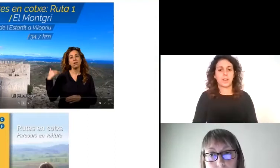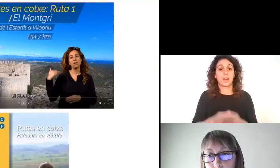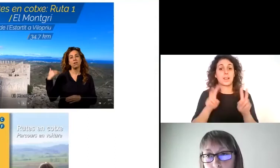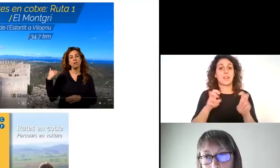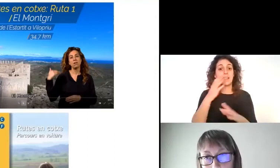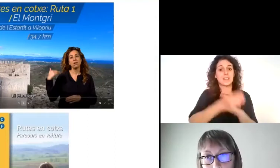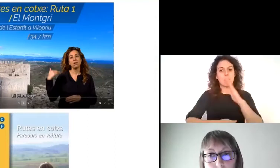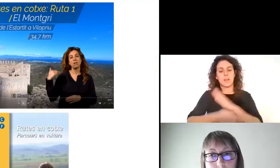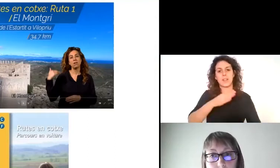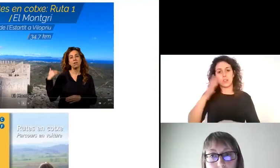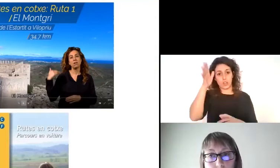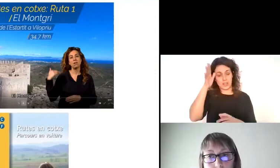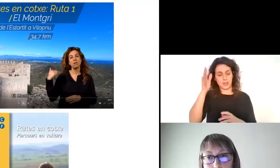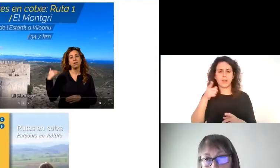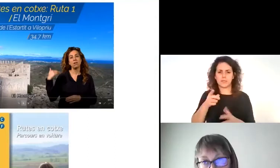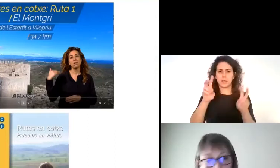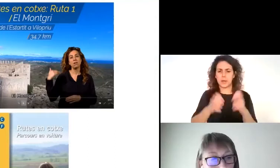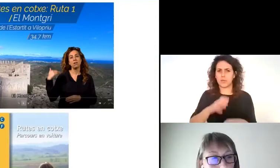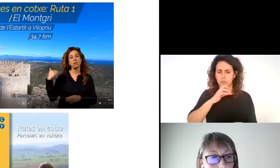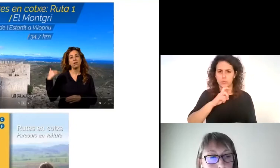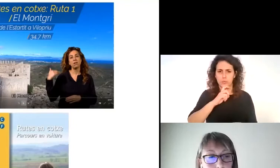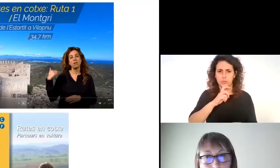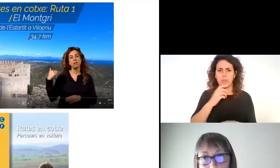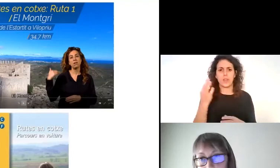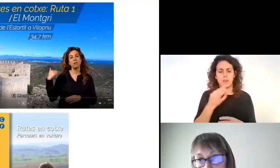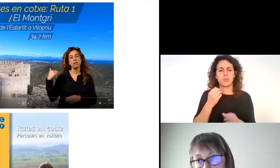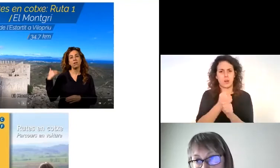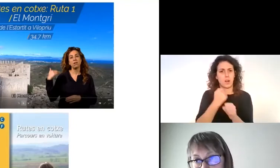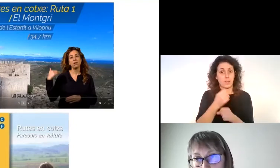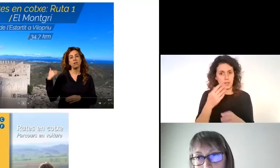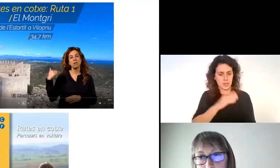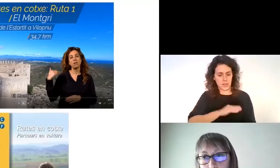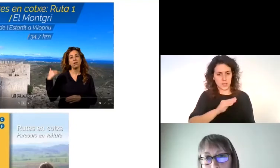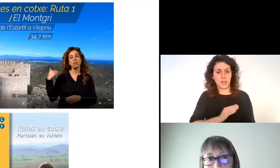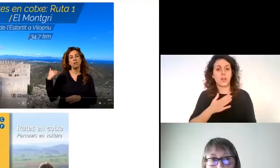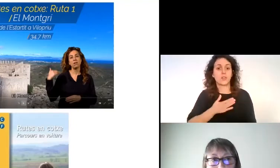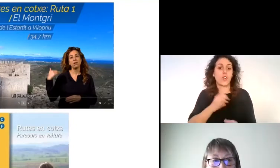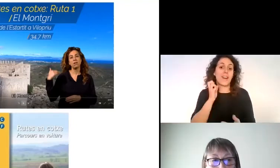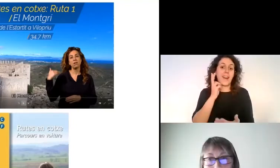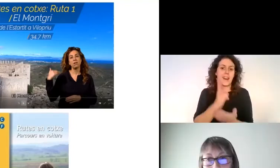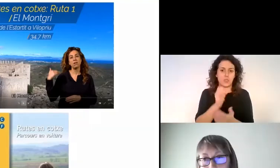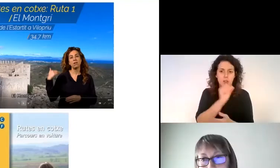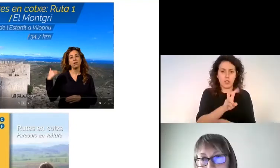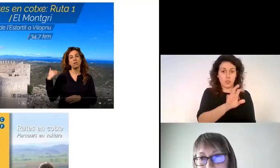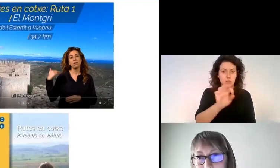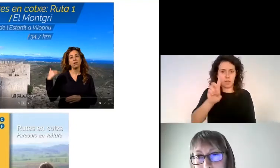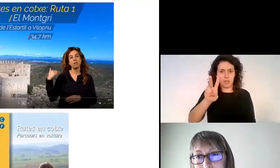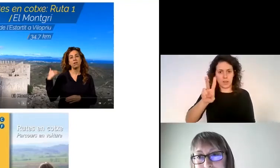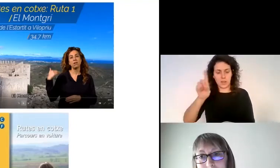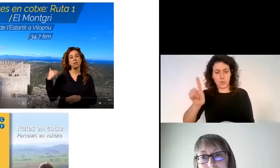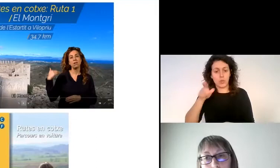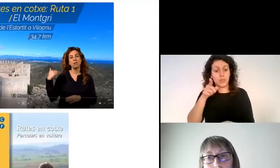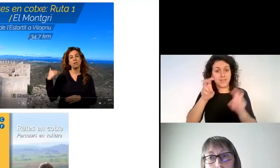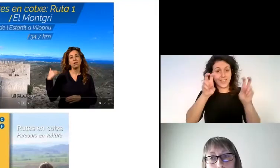es un tema muy complejo, que debemos abordarlo, y de hecho para nosotros va a ser un reto 2021 poder abordar este tema, empezar